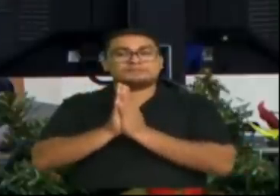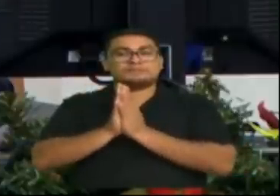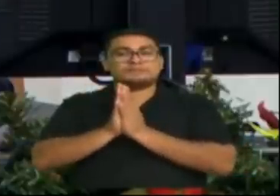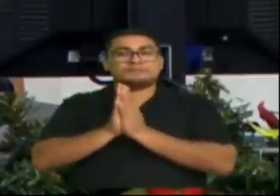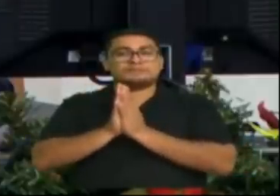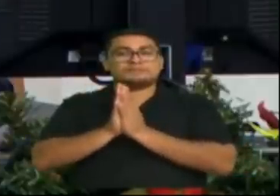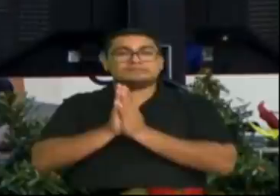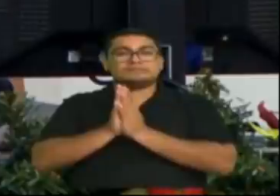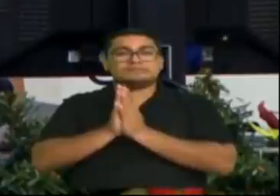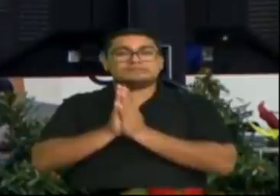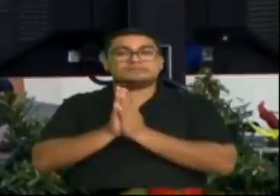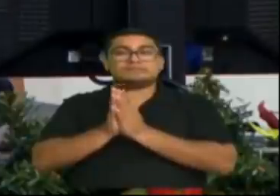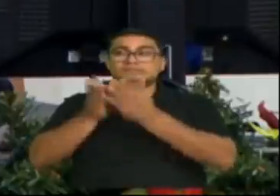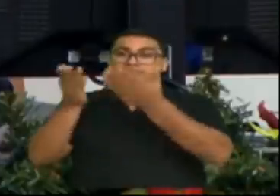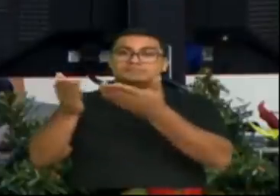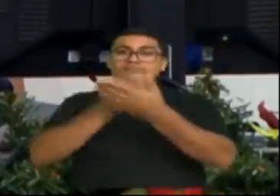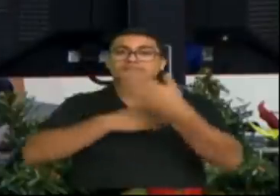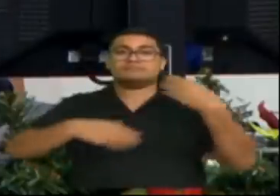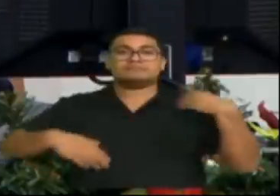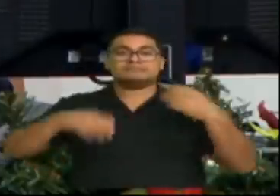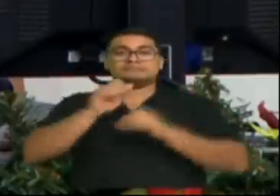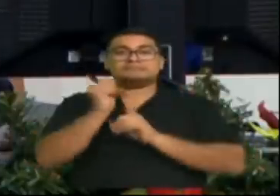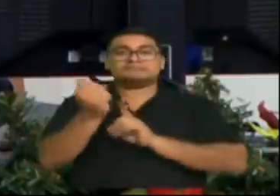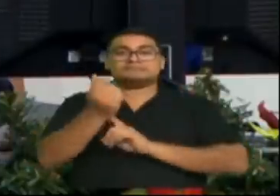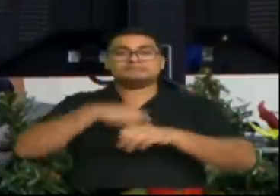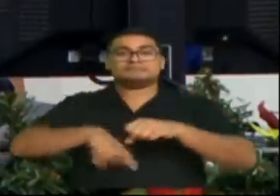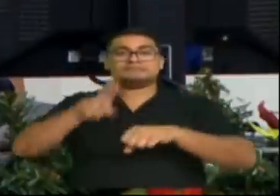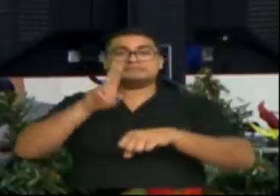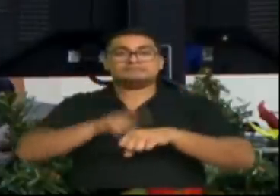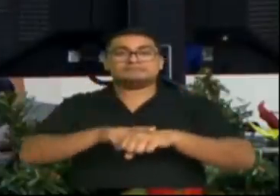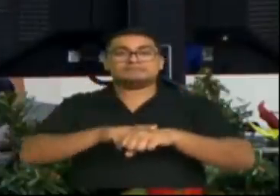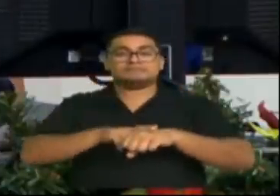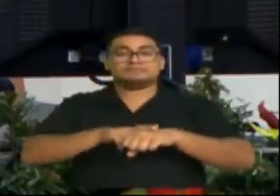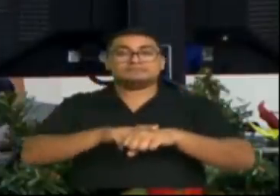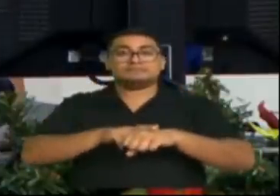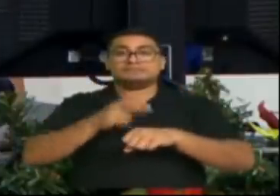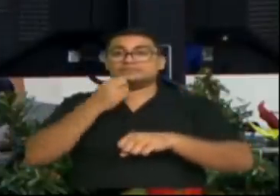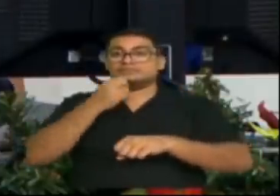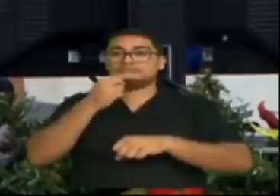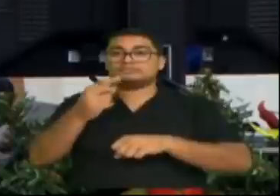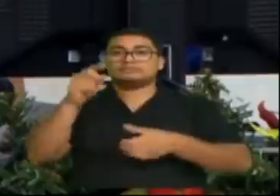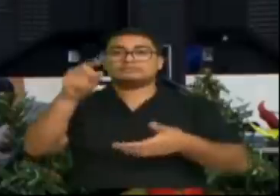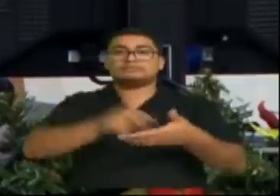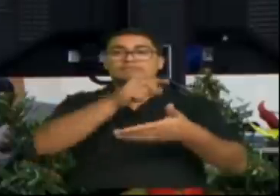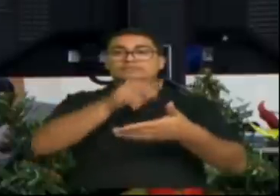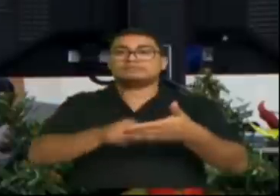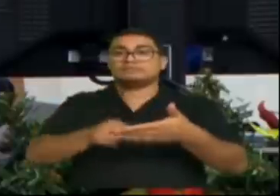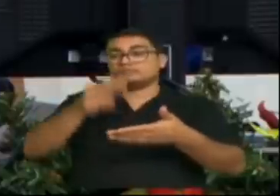al señor Presidente de la Asamblea Nacional proceda a llevar una votación ante el Honorable Plenario